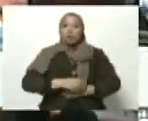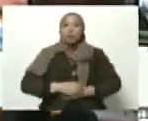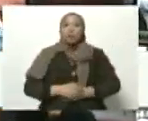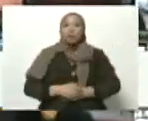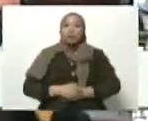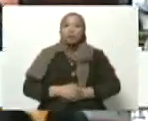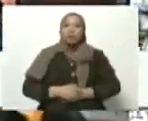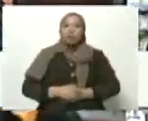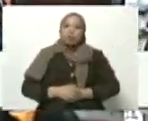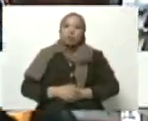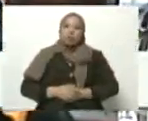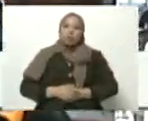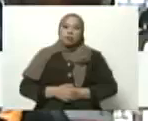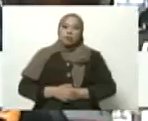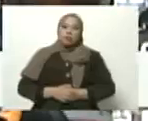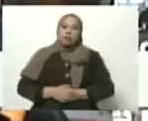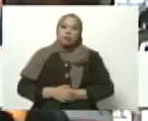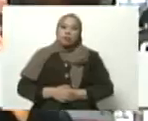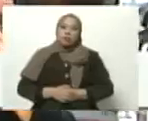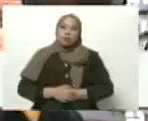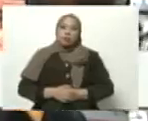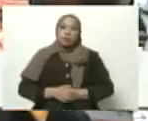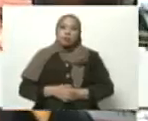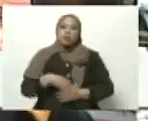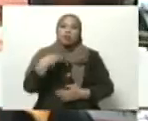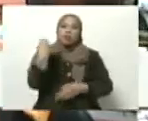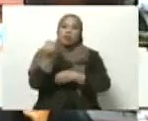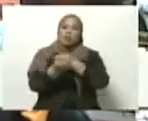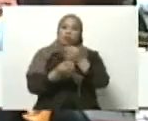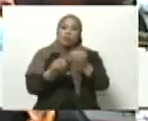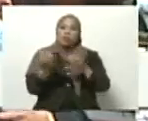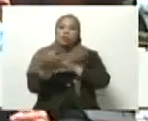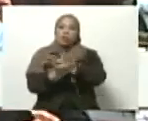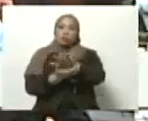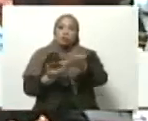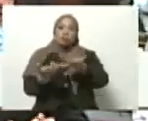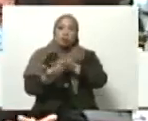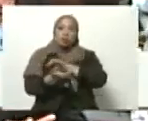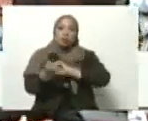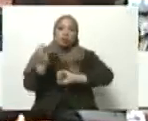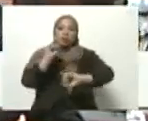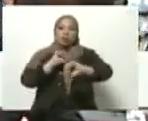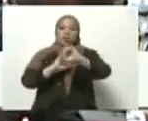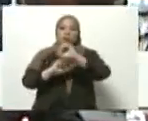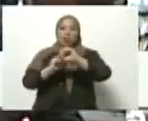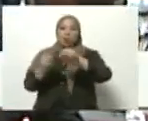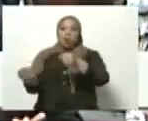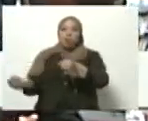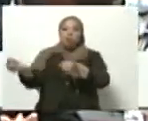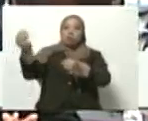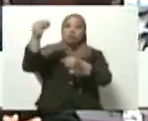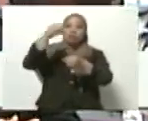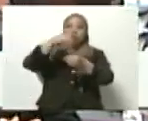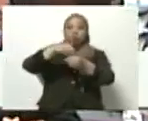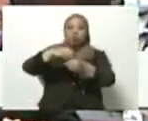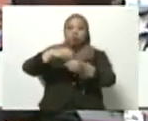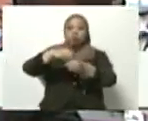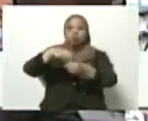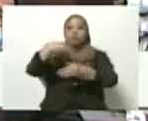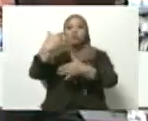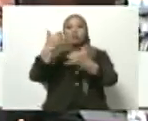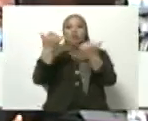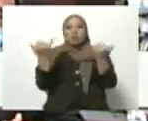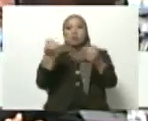¿Cómo ha sido la confrontación tanto interna, cómo se expresó,